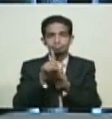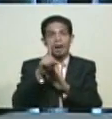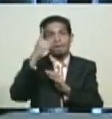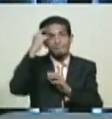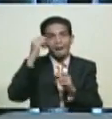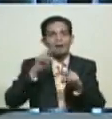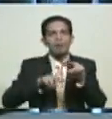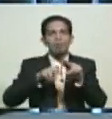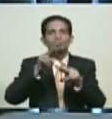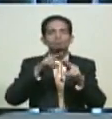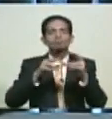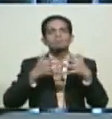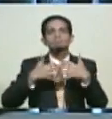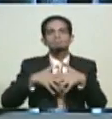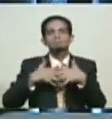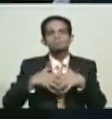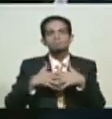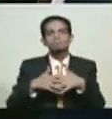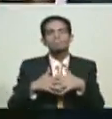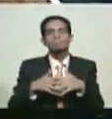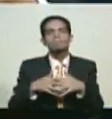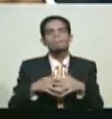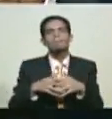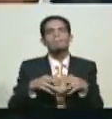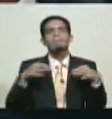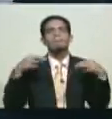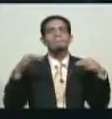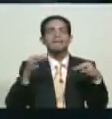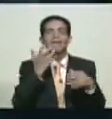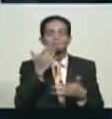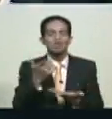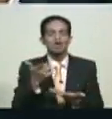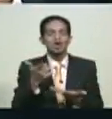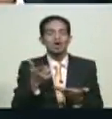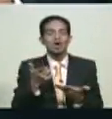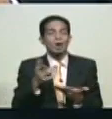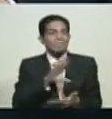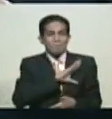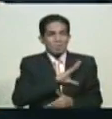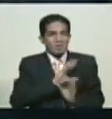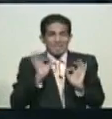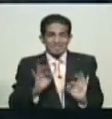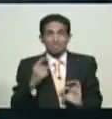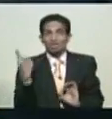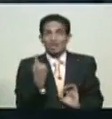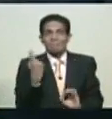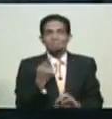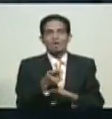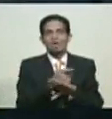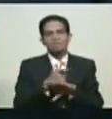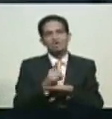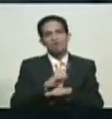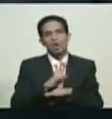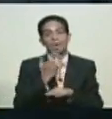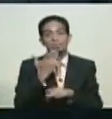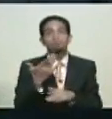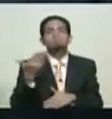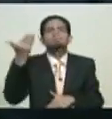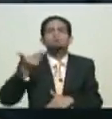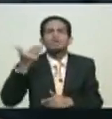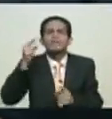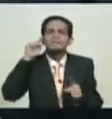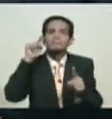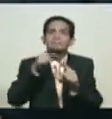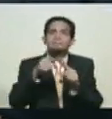estado no tiene por qué ser dueño de esa planta ni de todas las plantas nos podemos asociar lo importante es que el papel salga